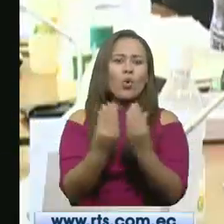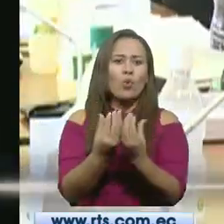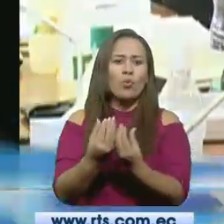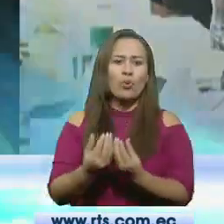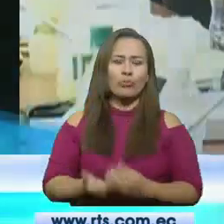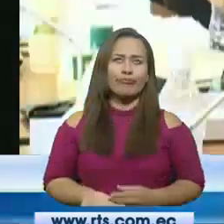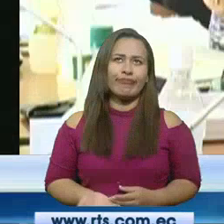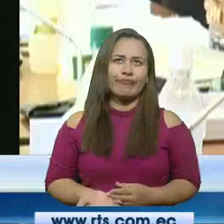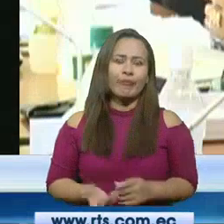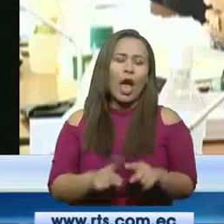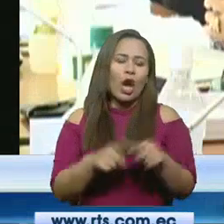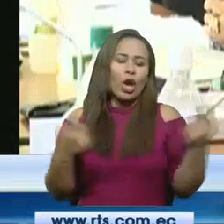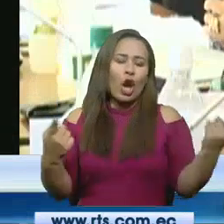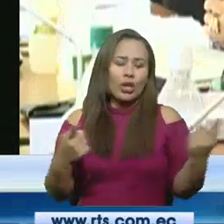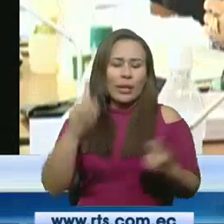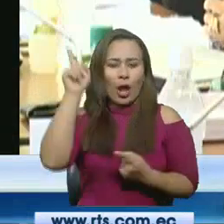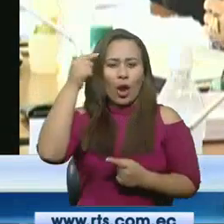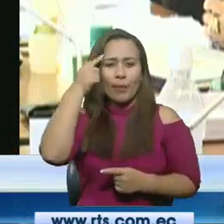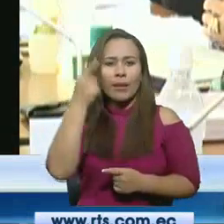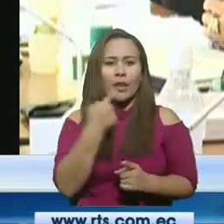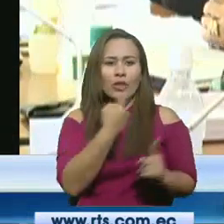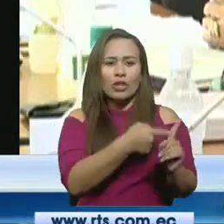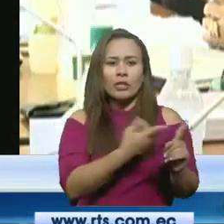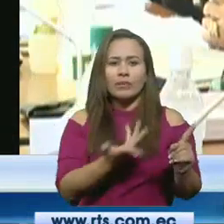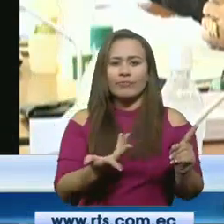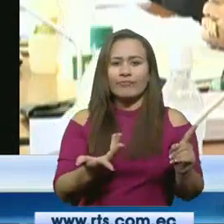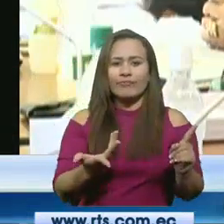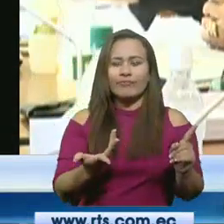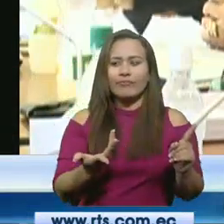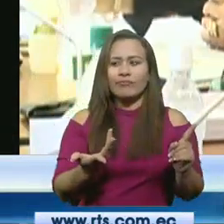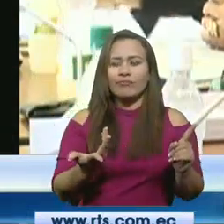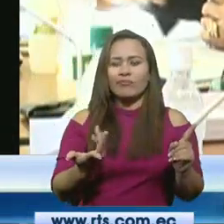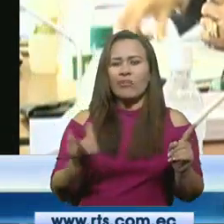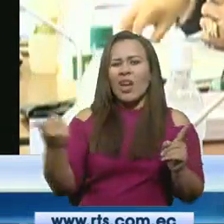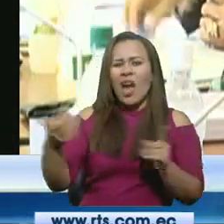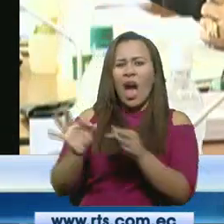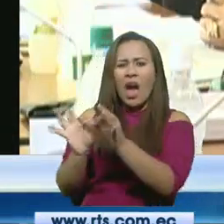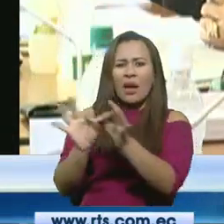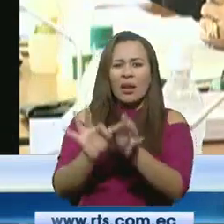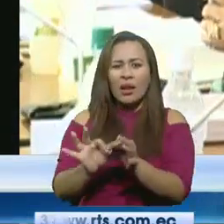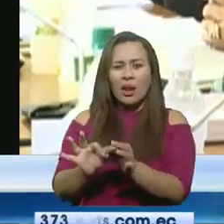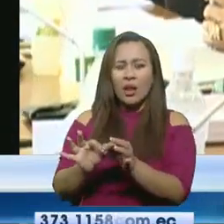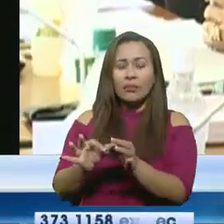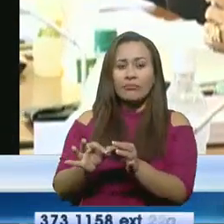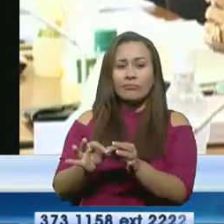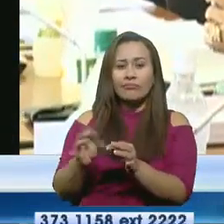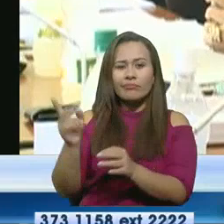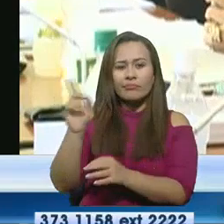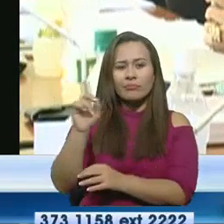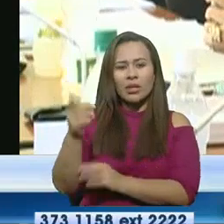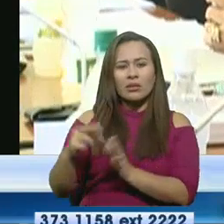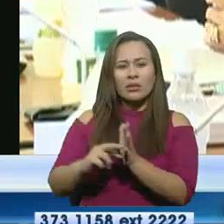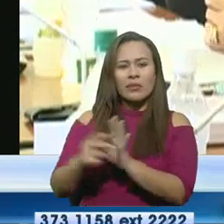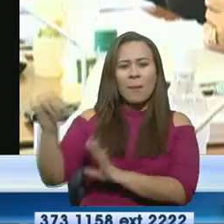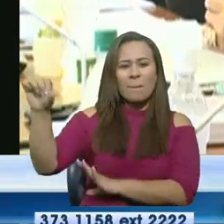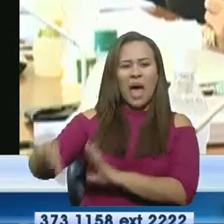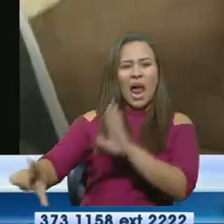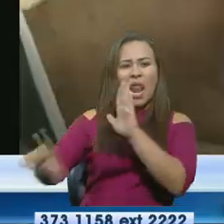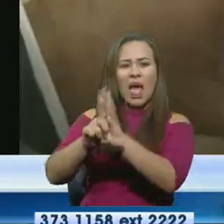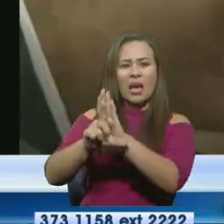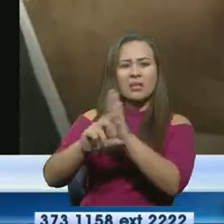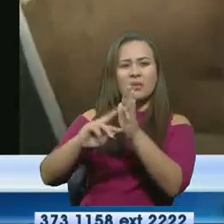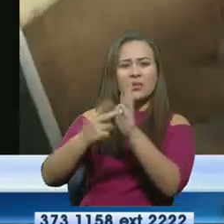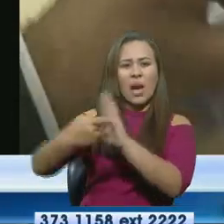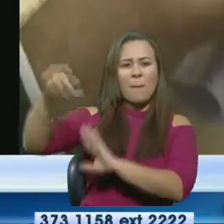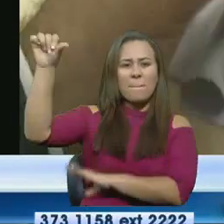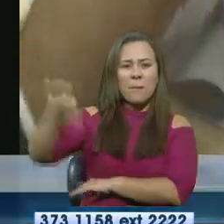arreglo o intención de modificar que se haga, deja a la ley siendo mala. Que